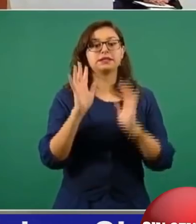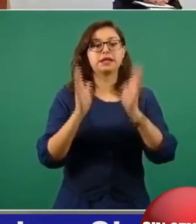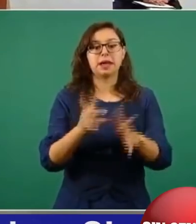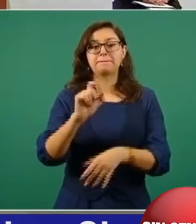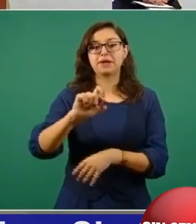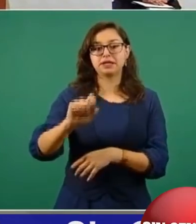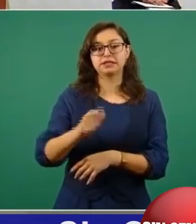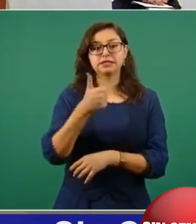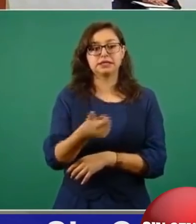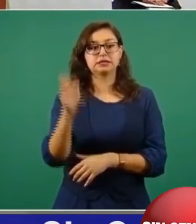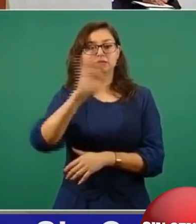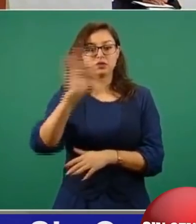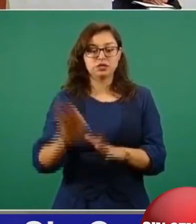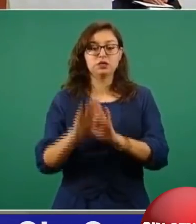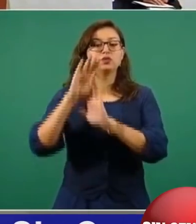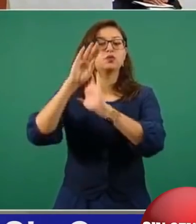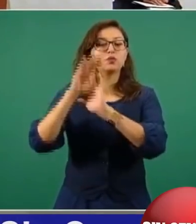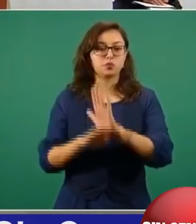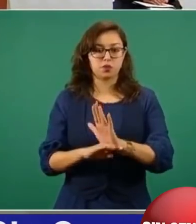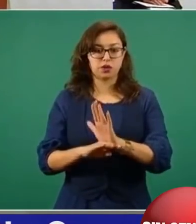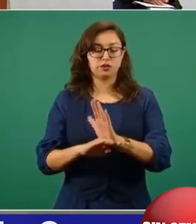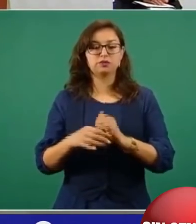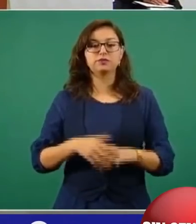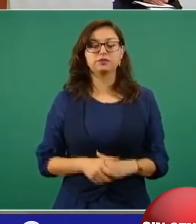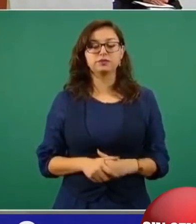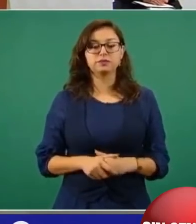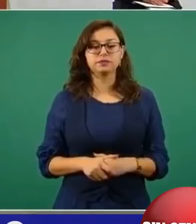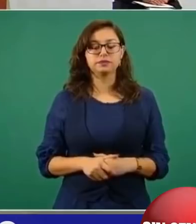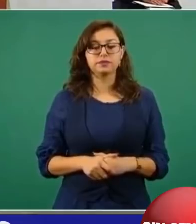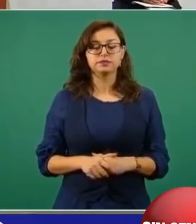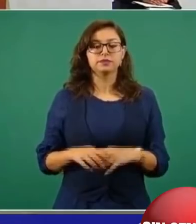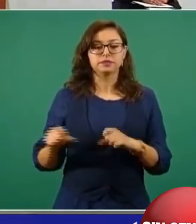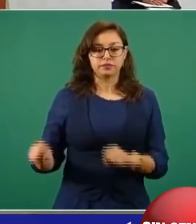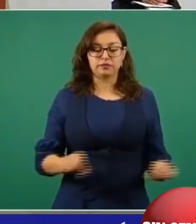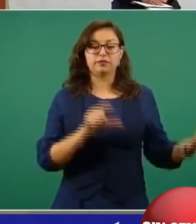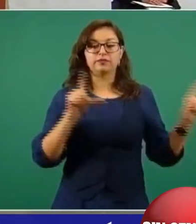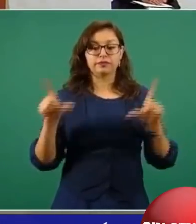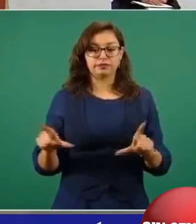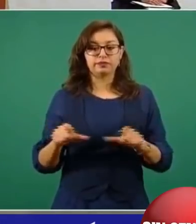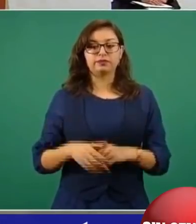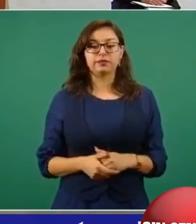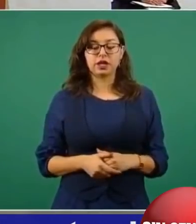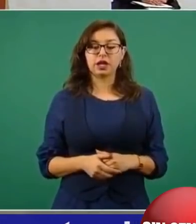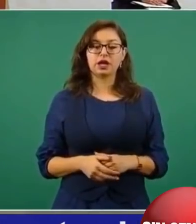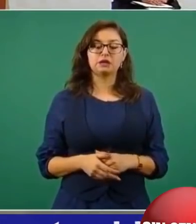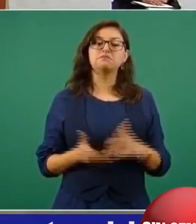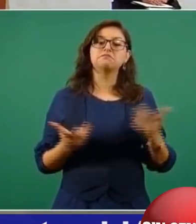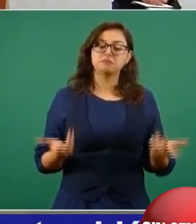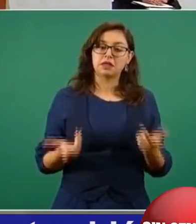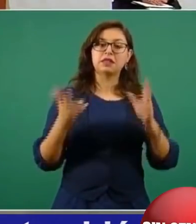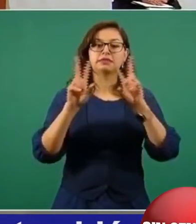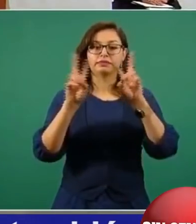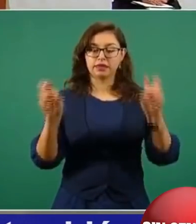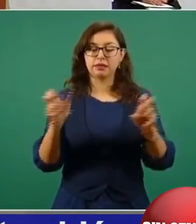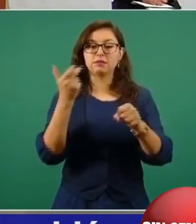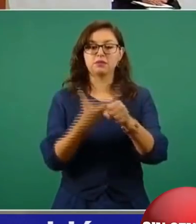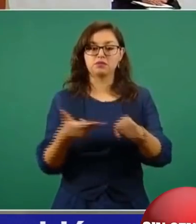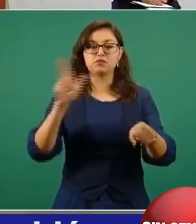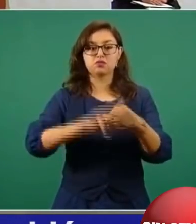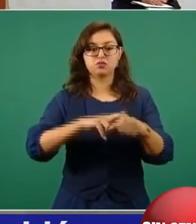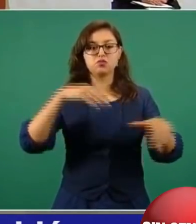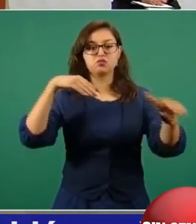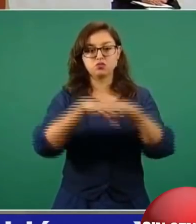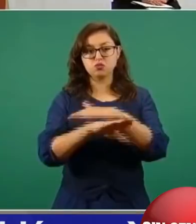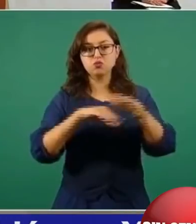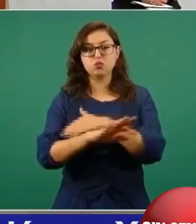26%. La siguiente, por favor. Aquí está también las hospitalizaciones, se ven 3 líneas, la